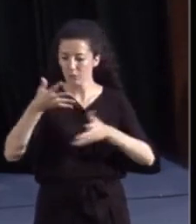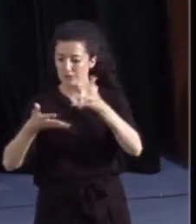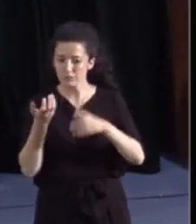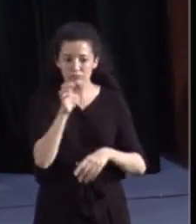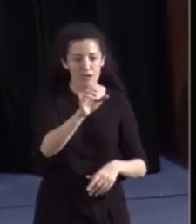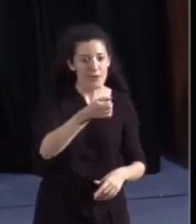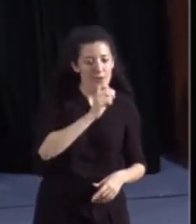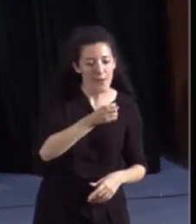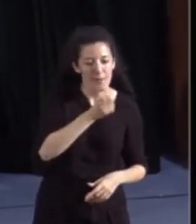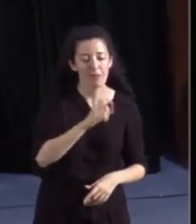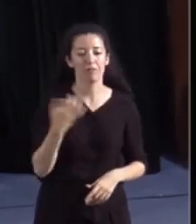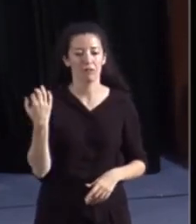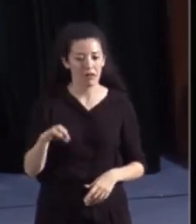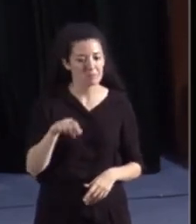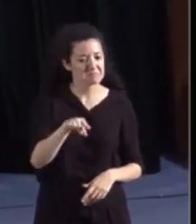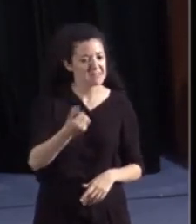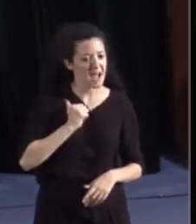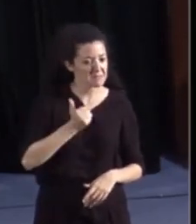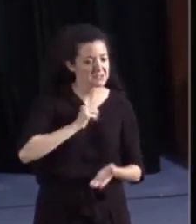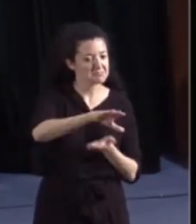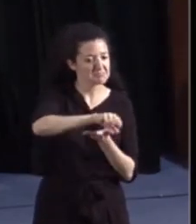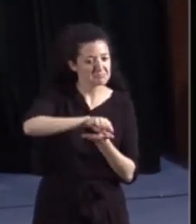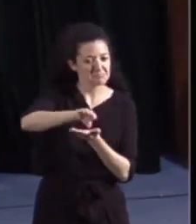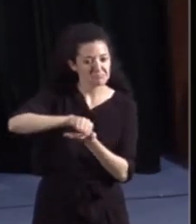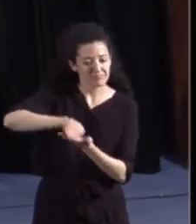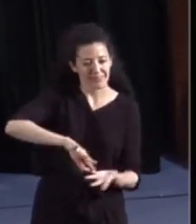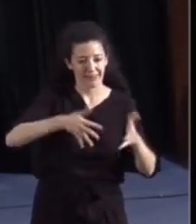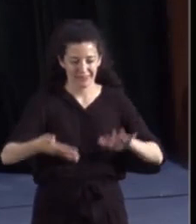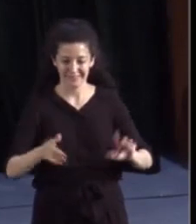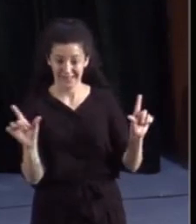bueno, esto funciona en este medio, vamos a aplicarlo a la televisión.